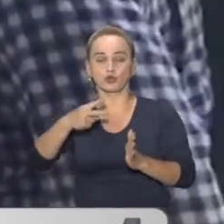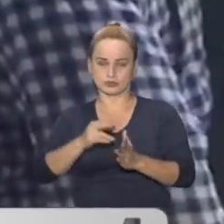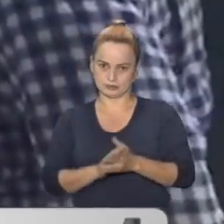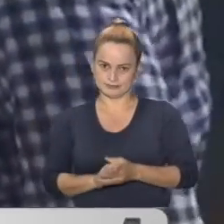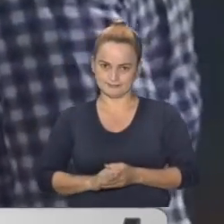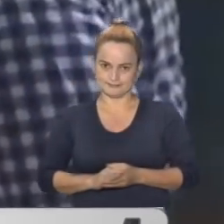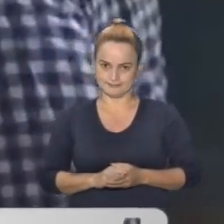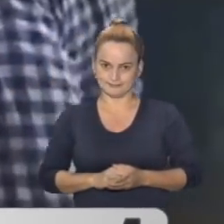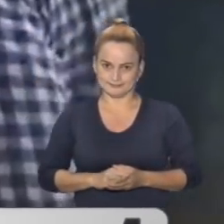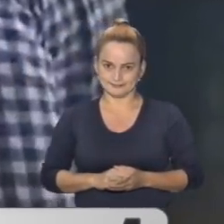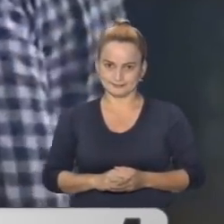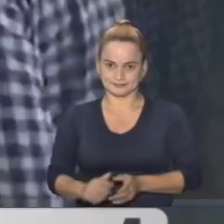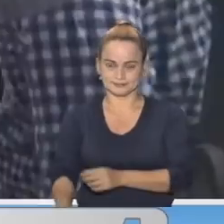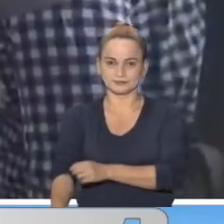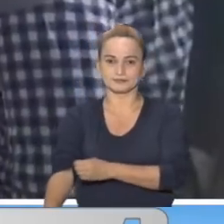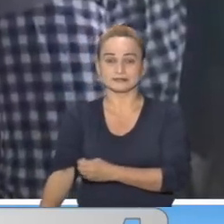2 oportunidades.